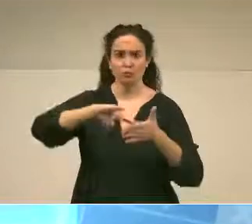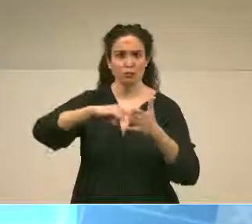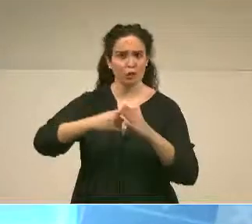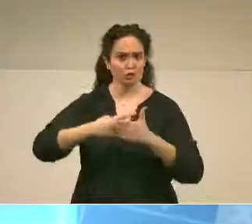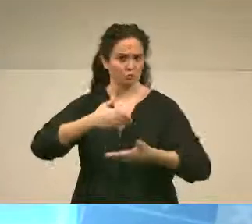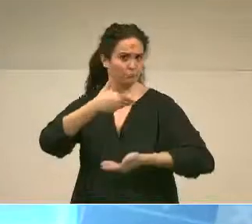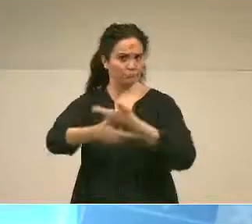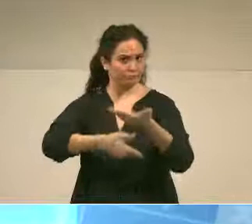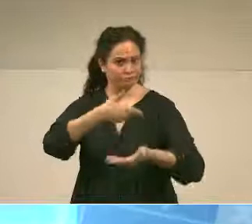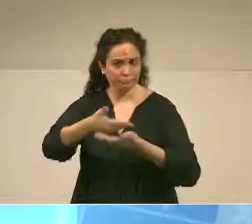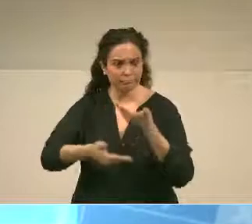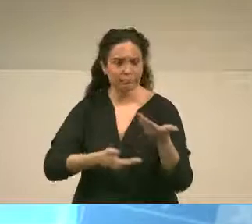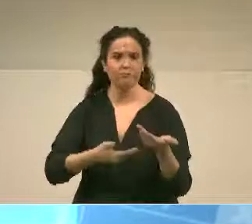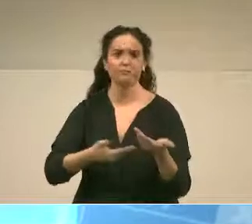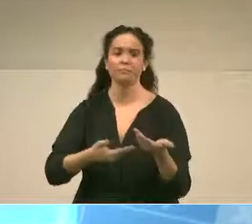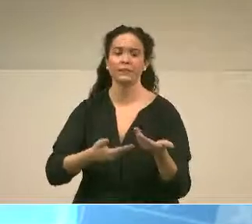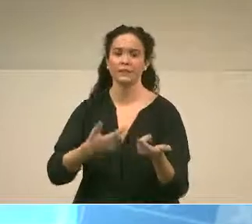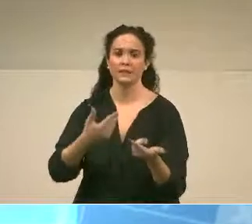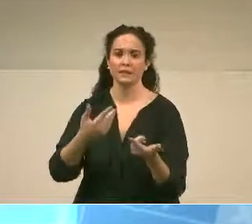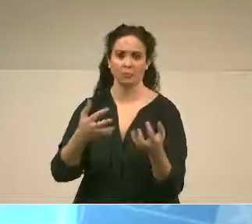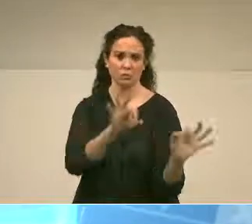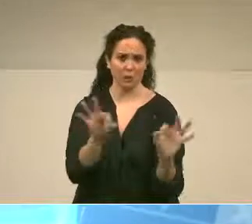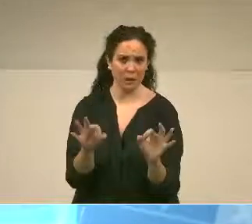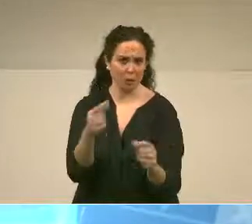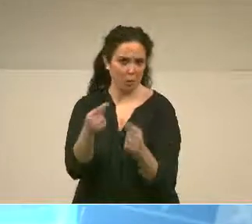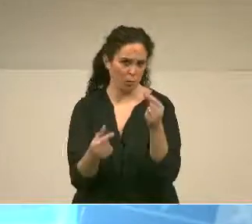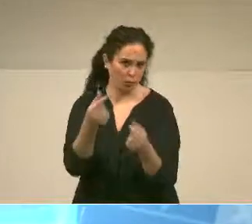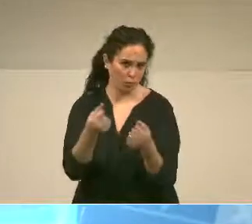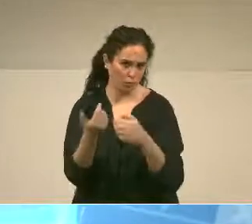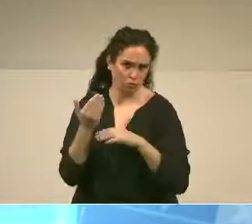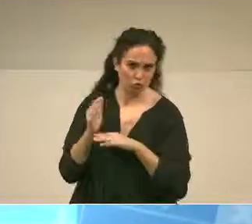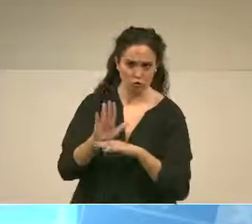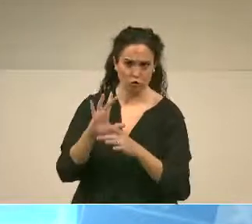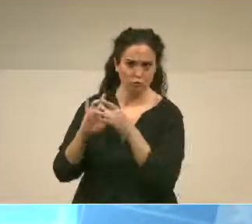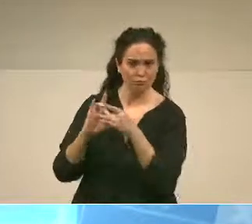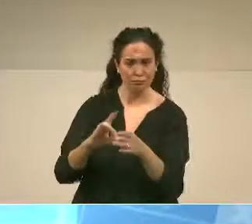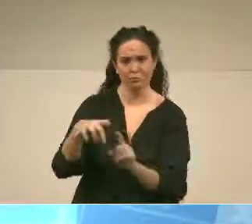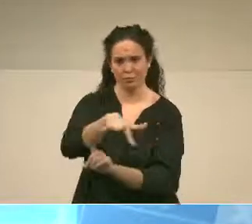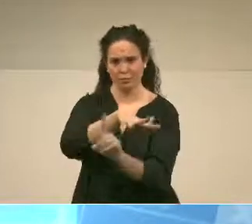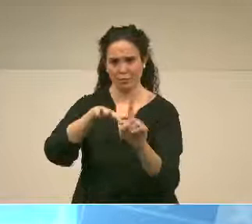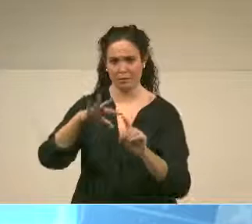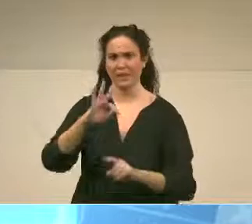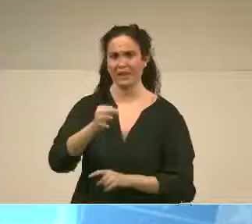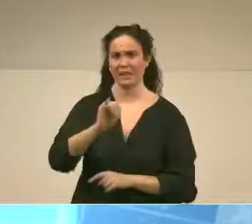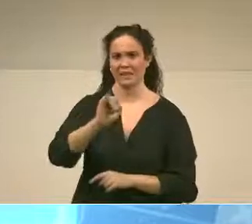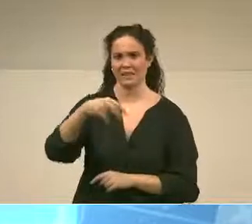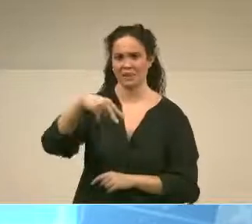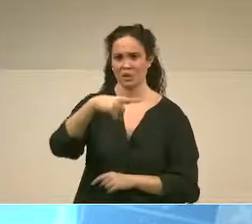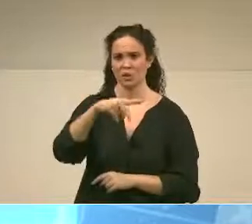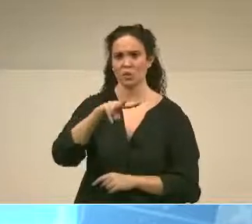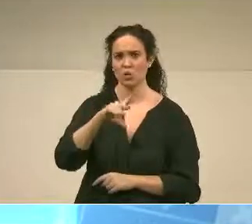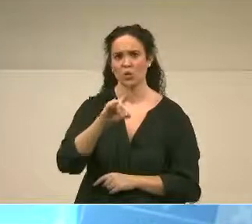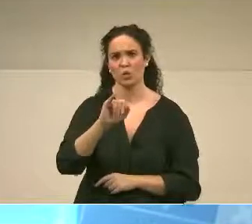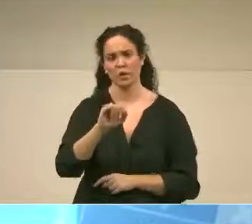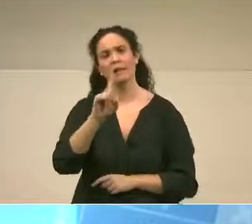eta aurrekontu bat martxan jarri diogu baita ere. Bereziki Txingudin eta Urdaibaiko